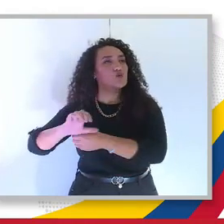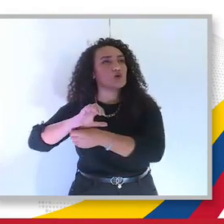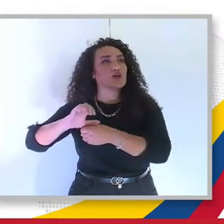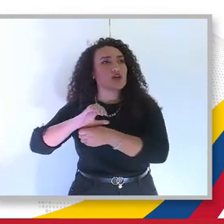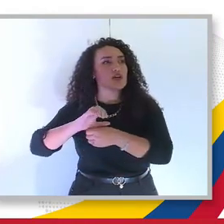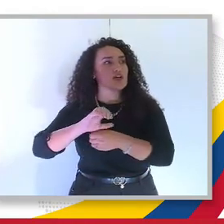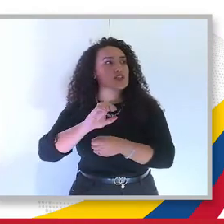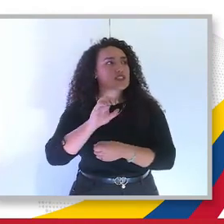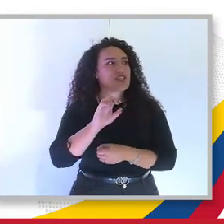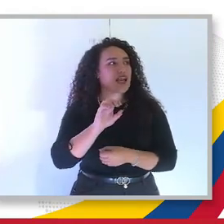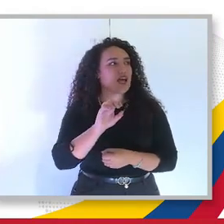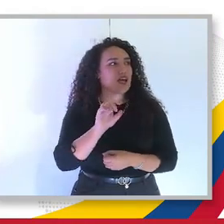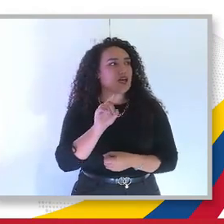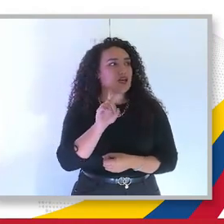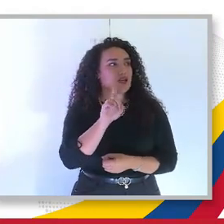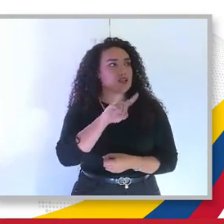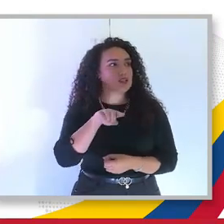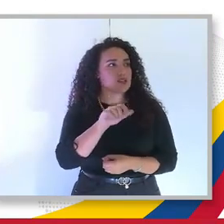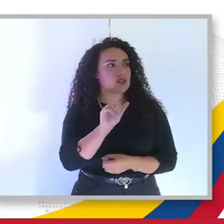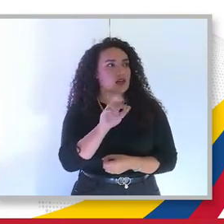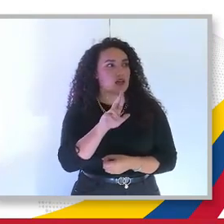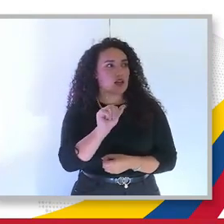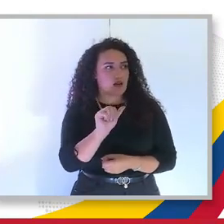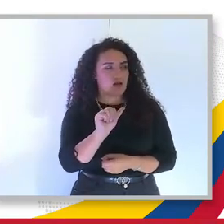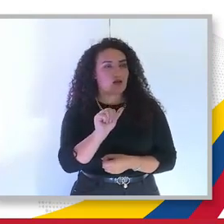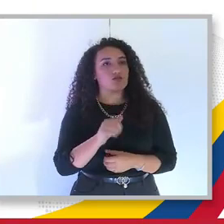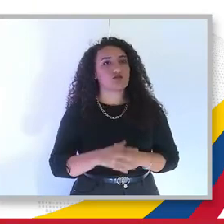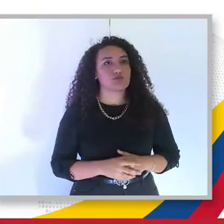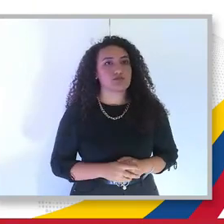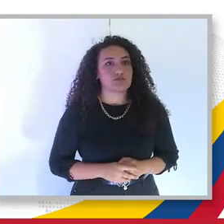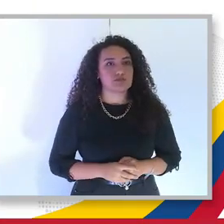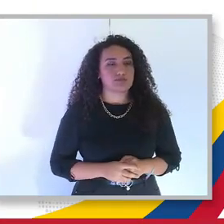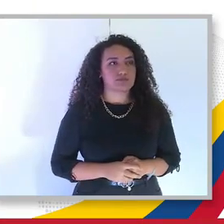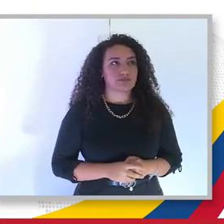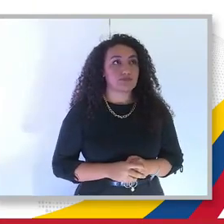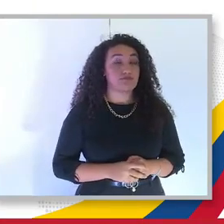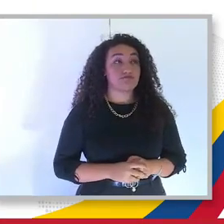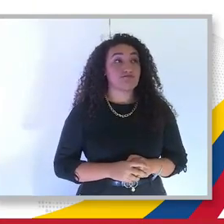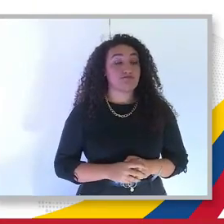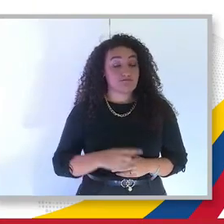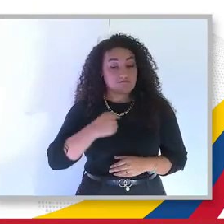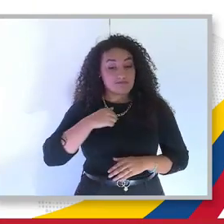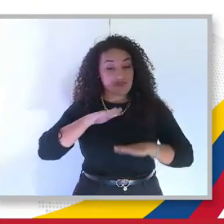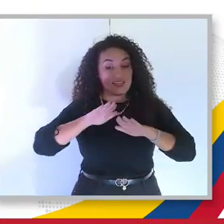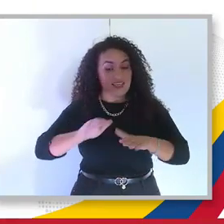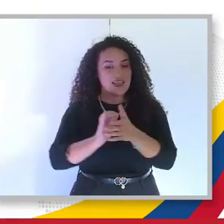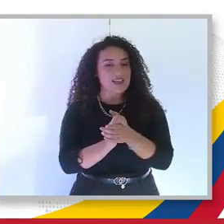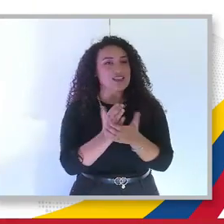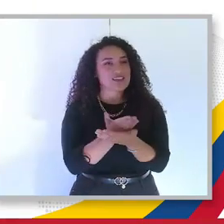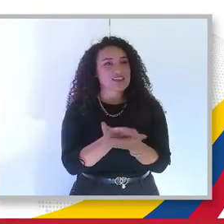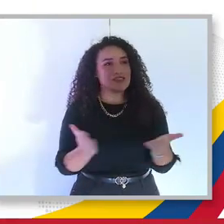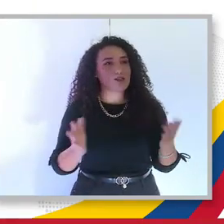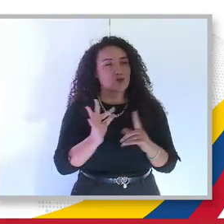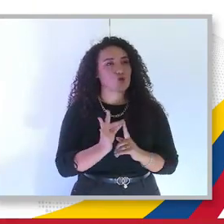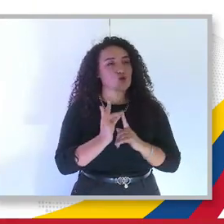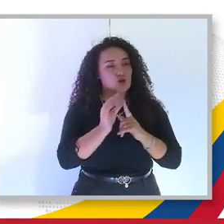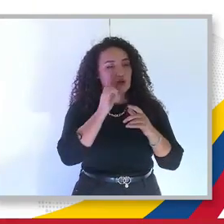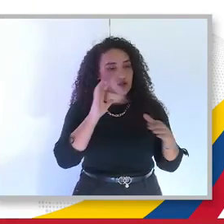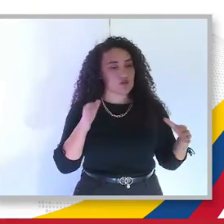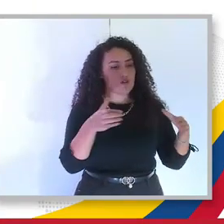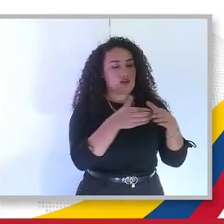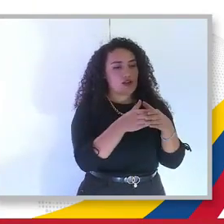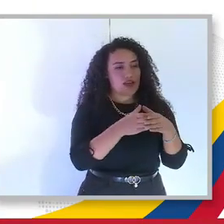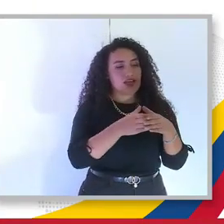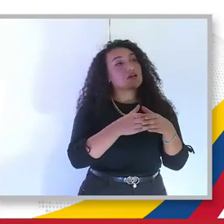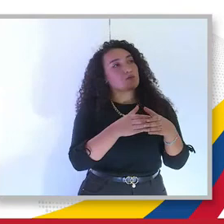africano, un estado también indígena, y traigo un saludo especial como miembro del comité directivo de